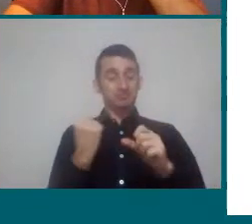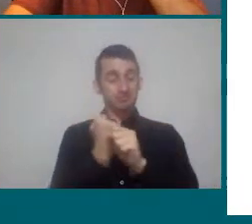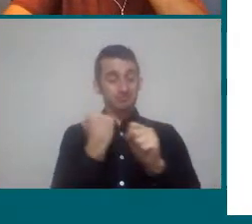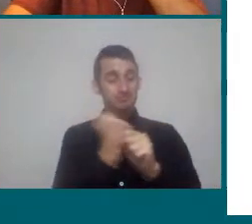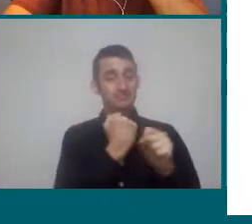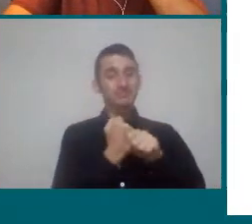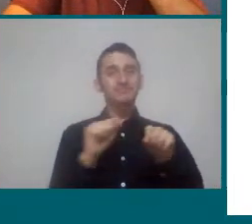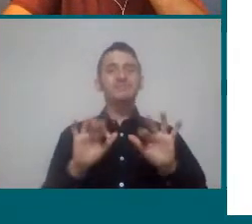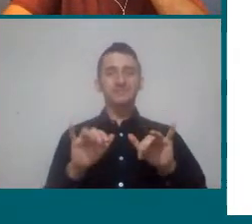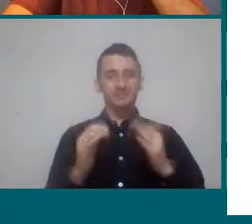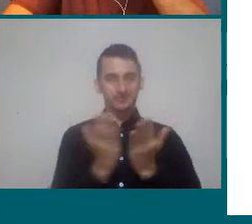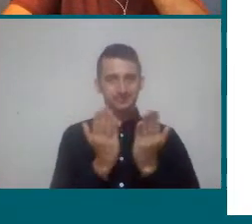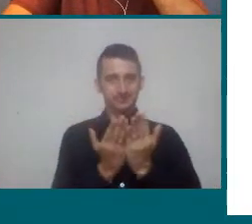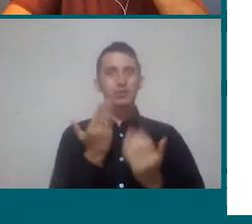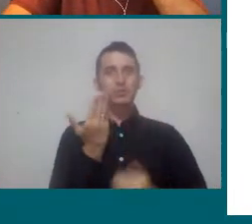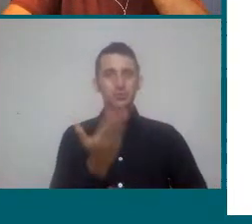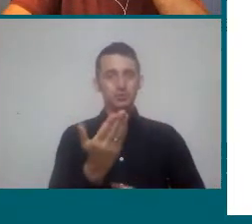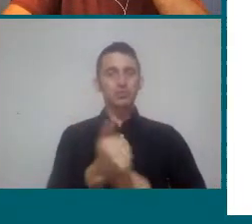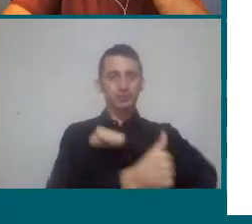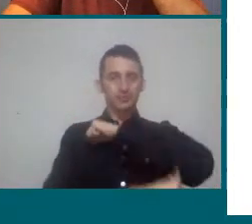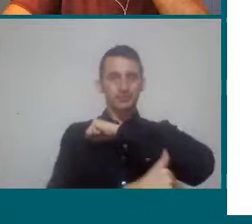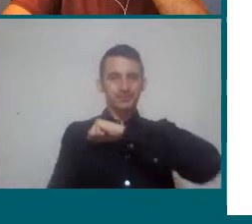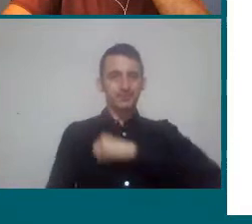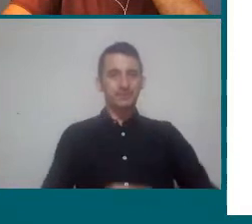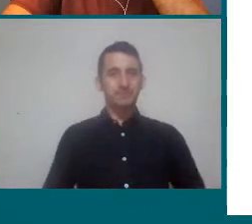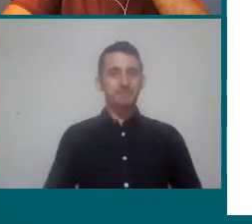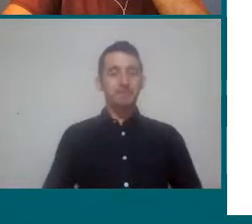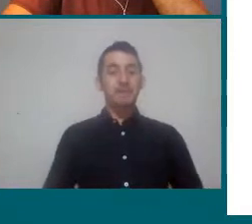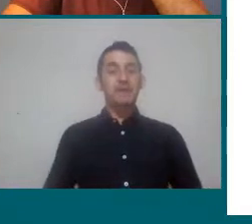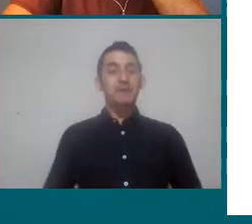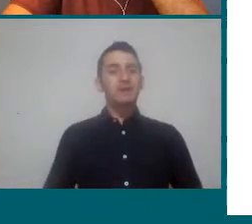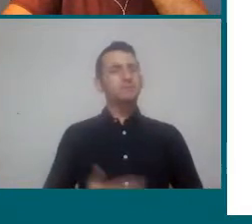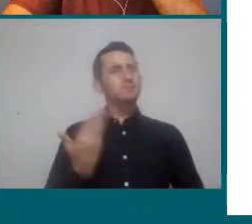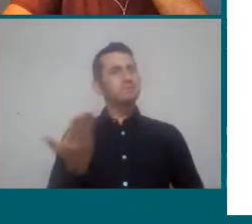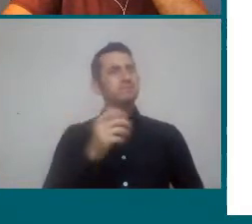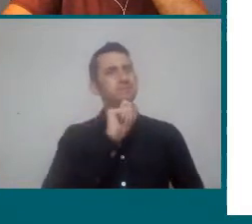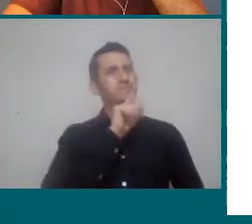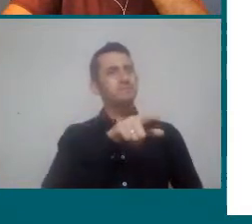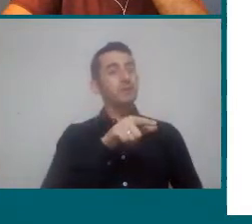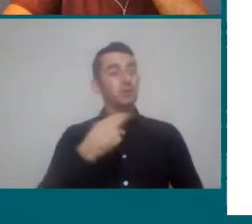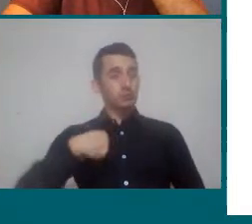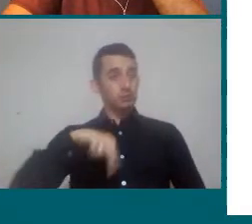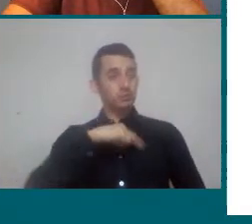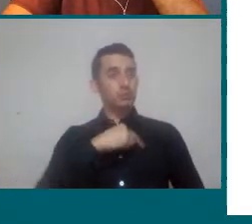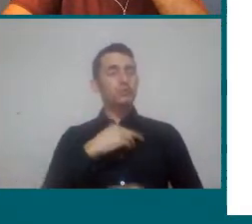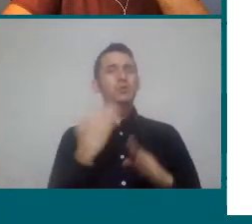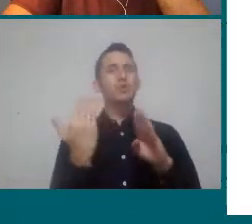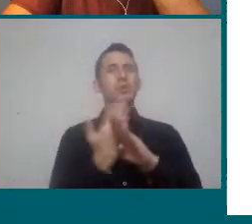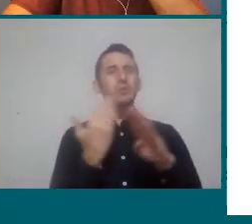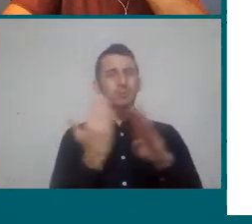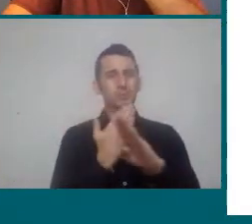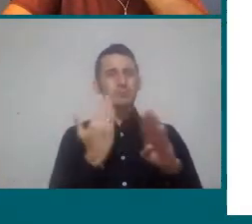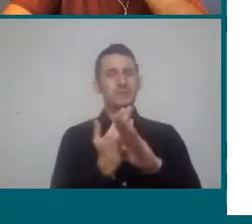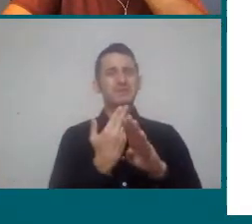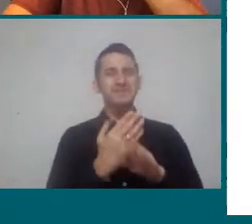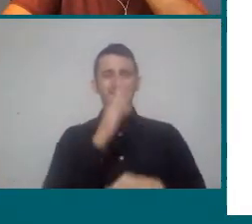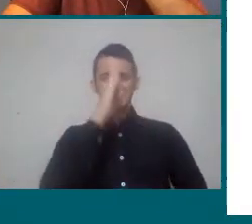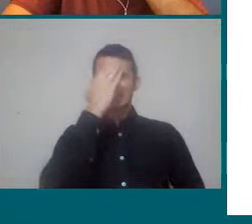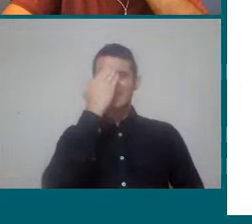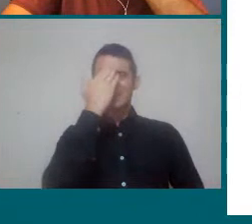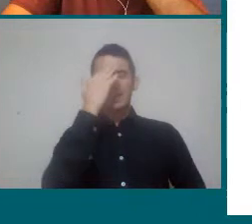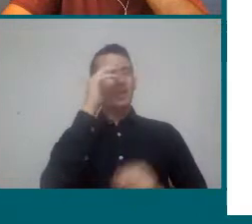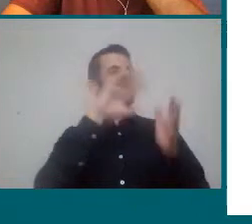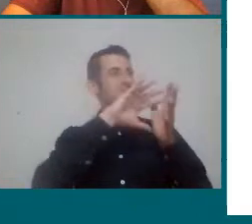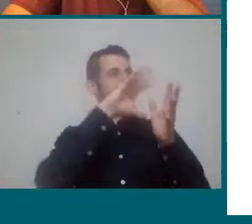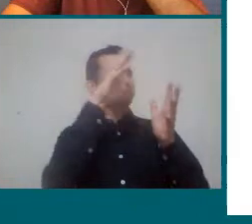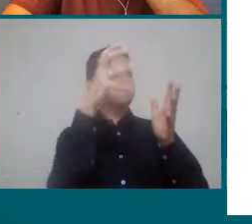institucional de la Secretaría de Educación del Departamento de Boyacá. Doctor, nosotros hemos tenido un gran problema y creo que ha sido todo el mundo